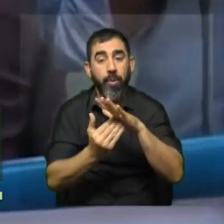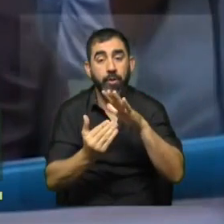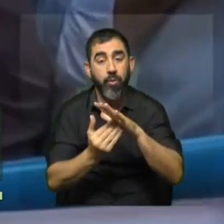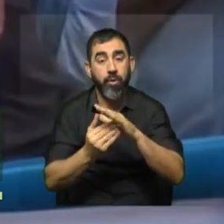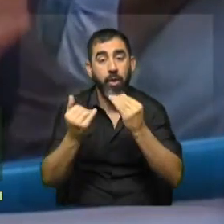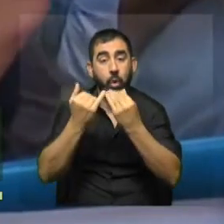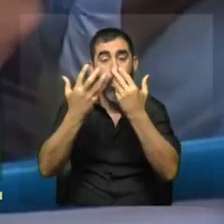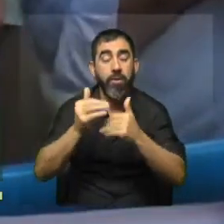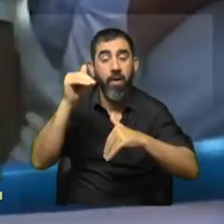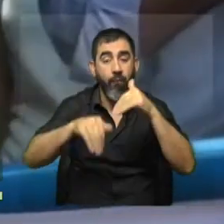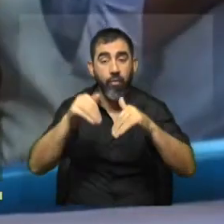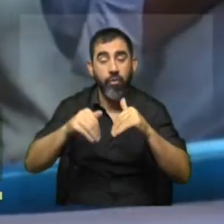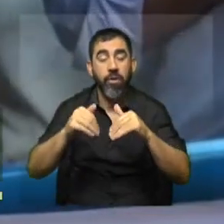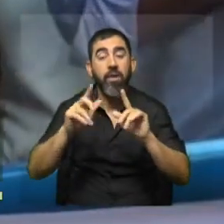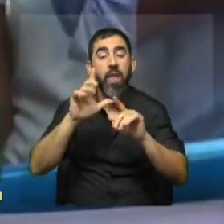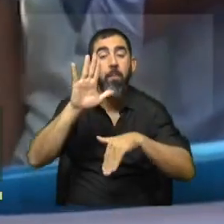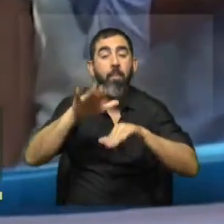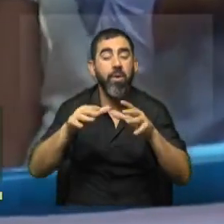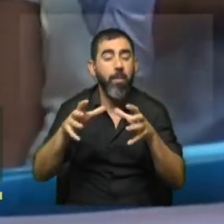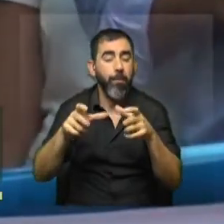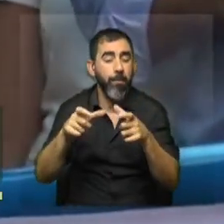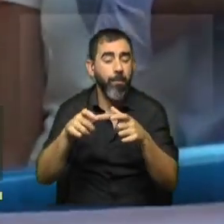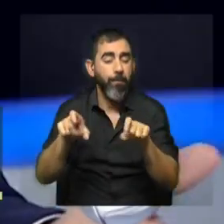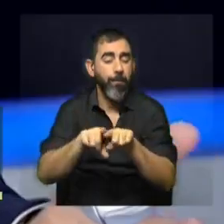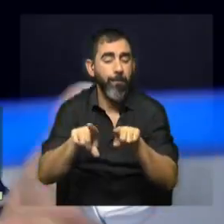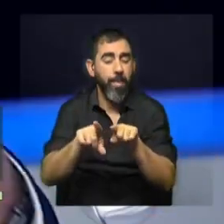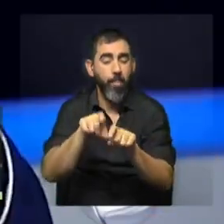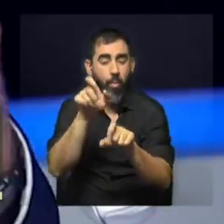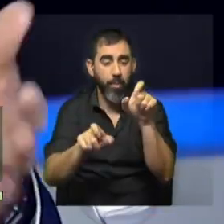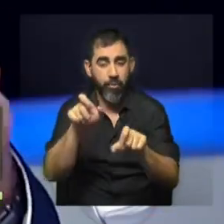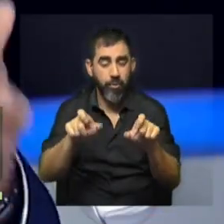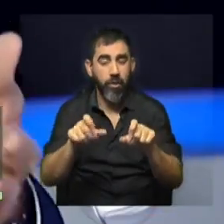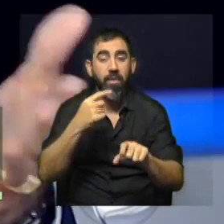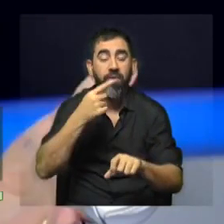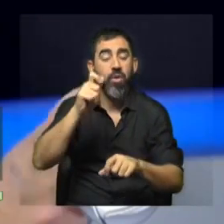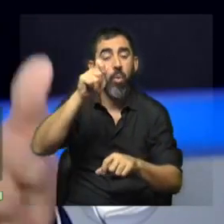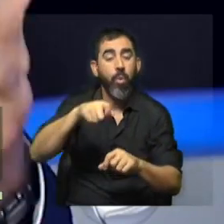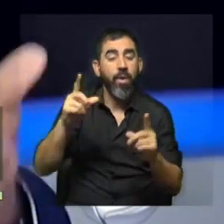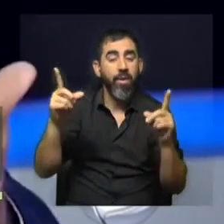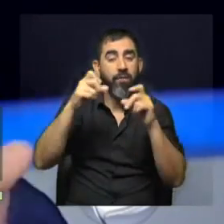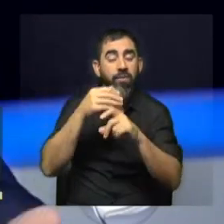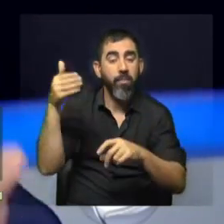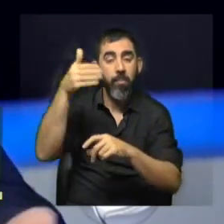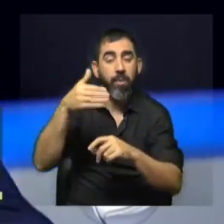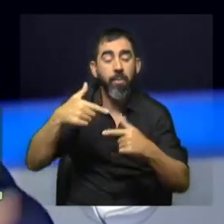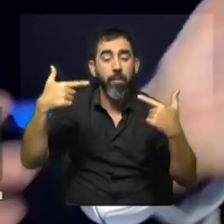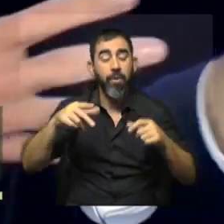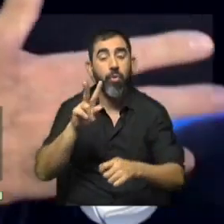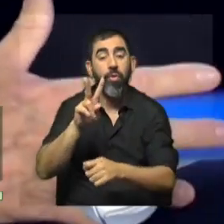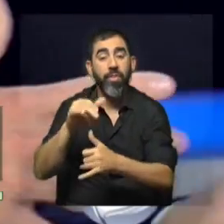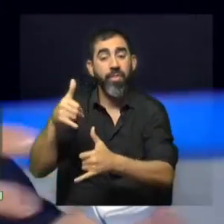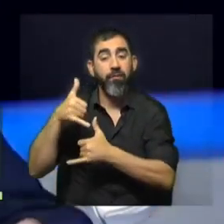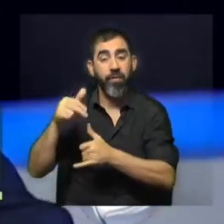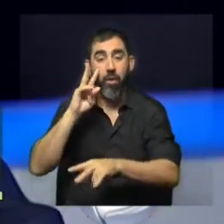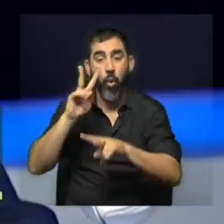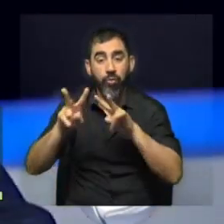organiza las elecciones y está integrado en parte por los mismos magistrados. Según su opinión, los jueces dificultan la participación del Ministerio de Defensa como